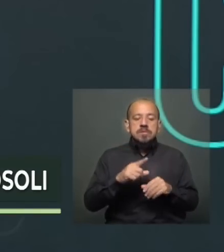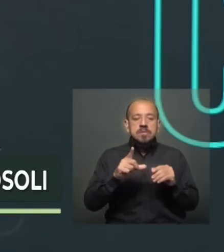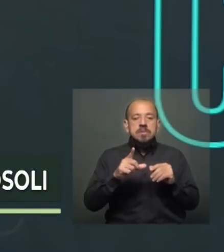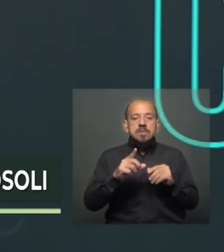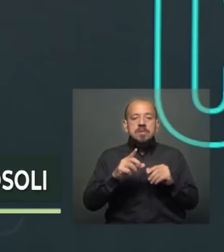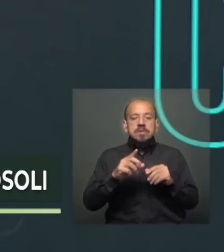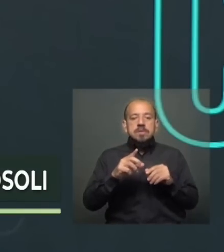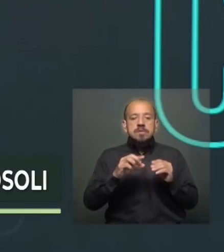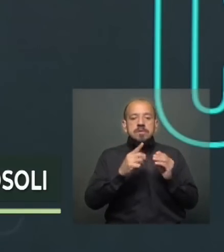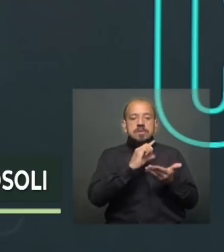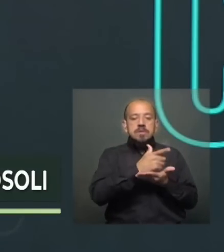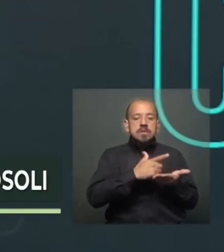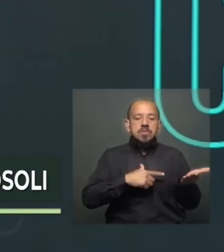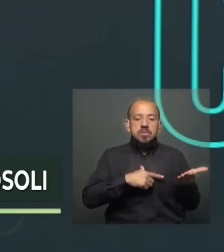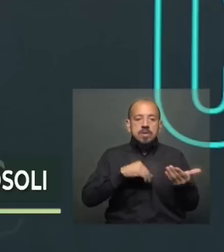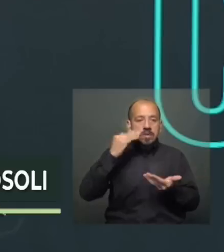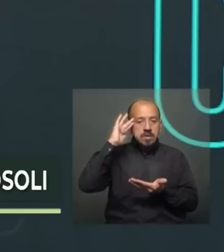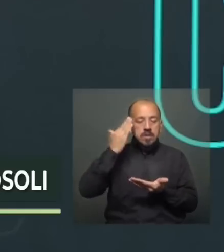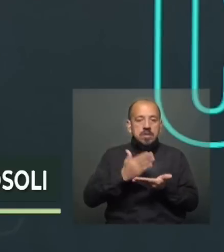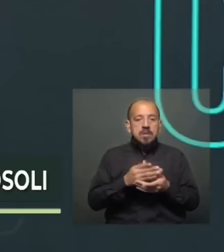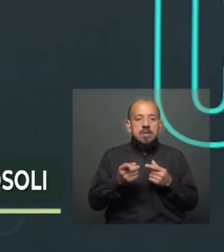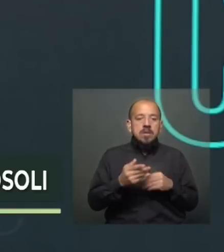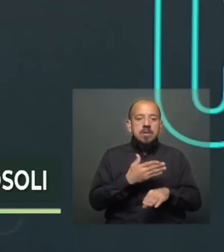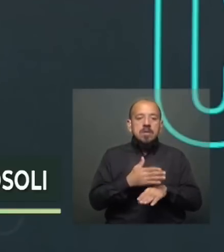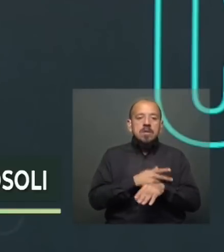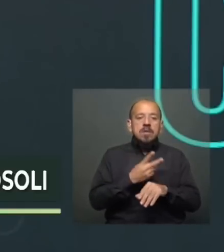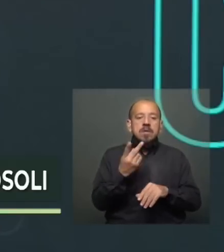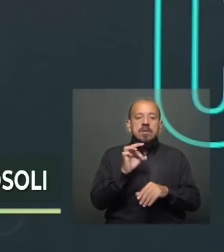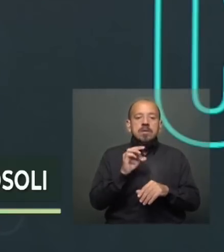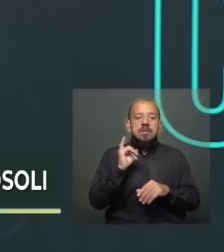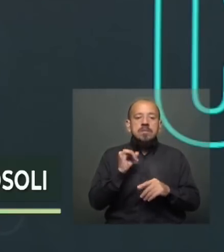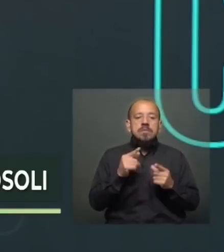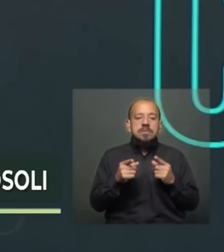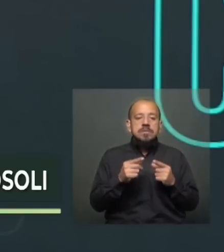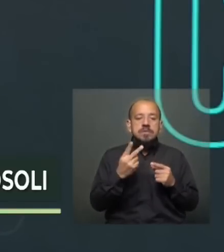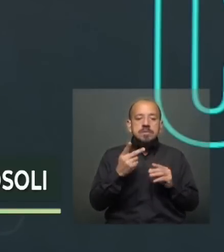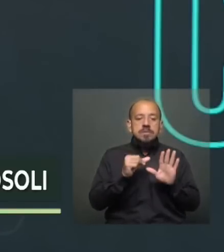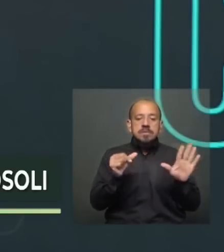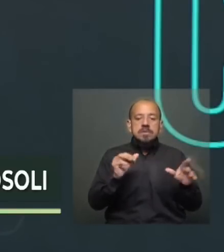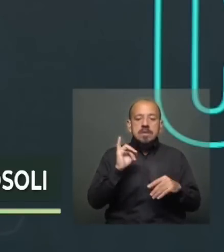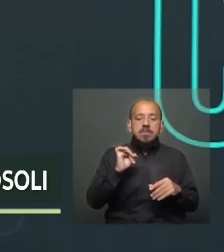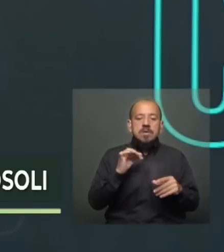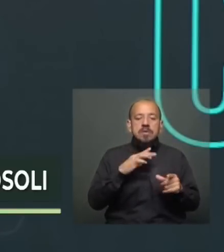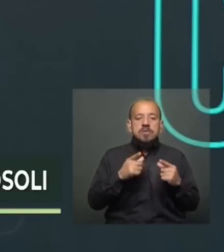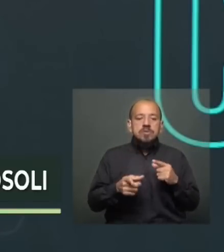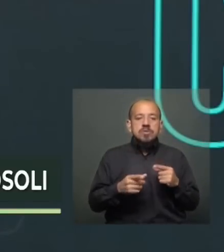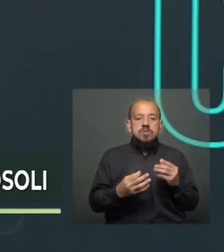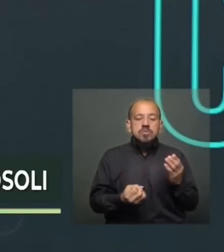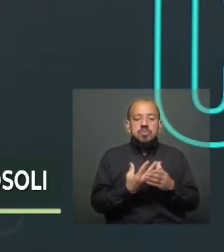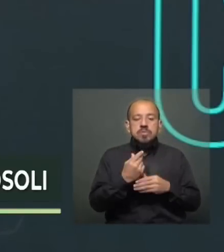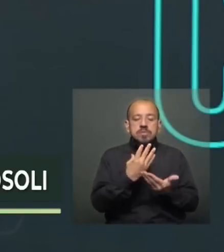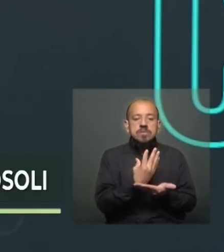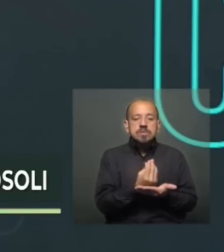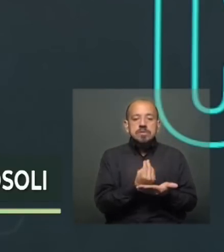y dictadura muy interesante en vísperas del 20 de mayo y el 26 de mayo va a ser sobre nuevas narrativas